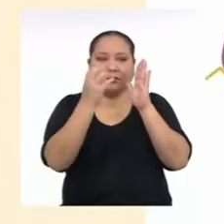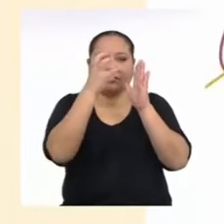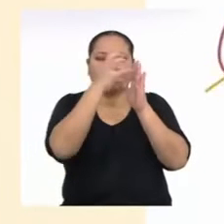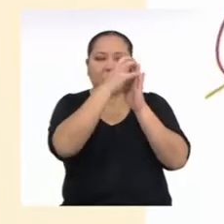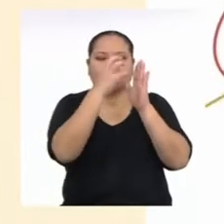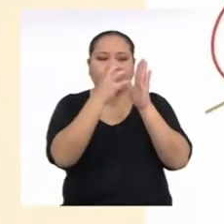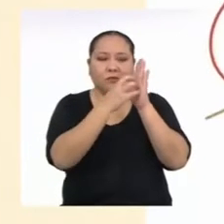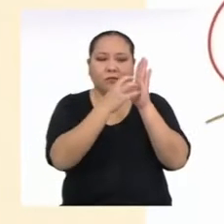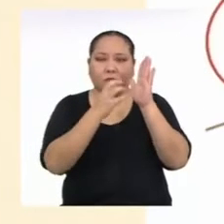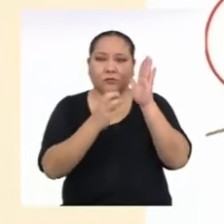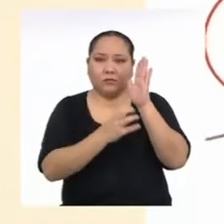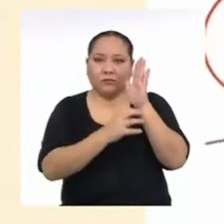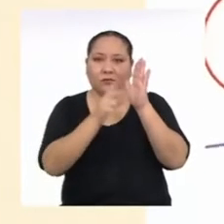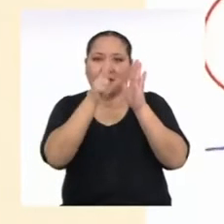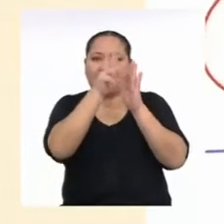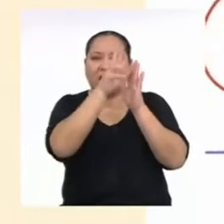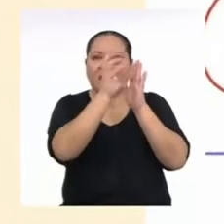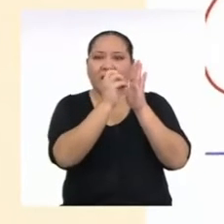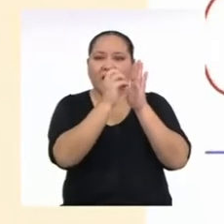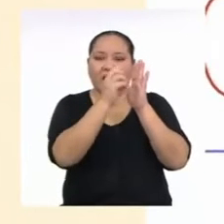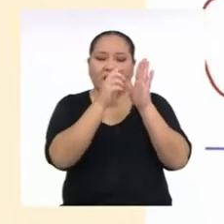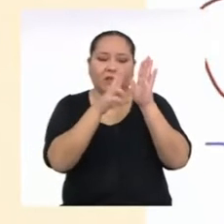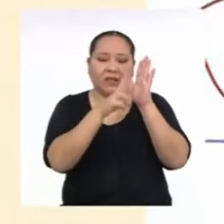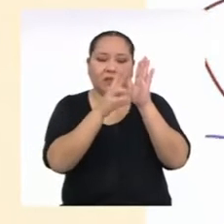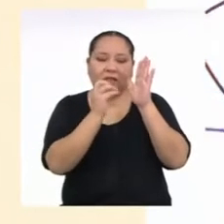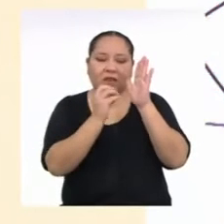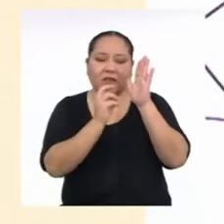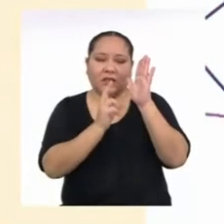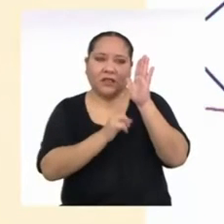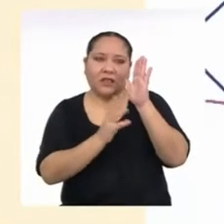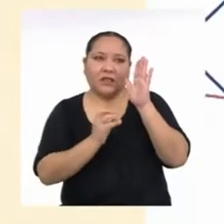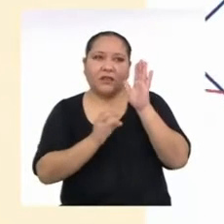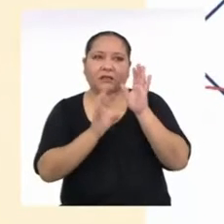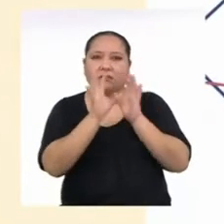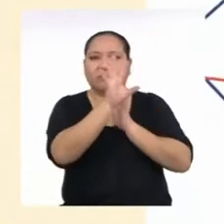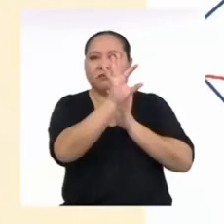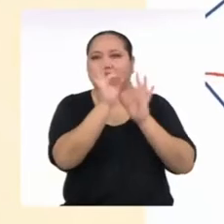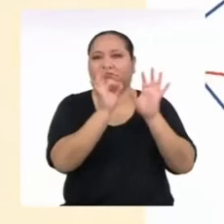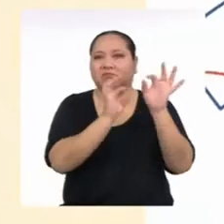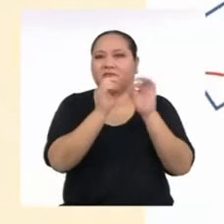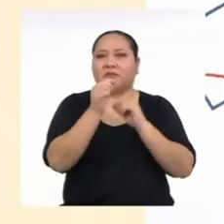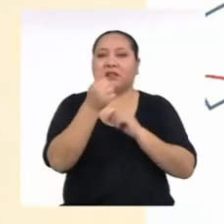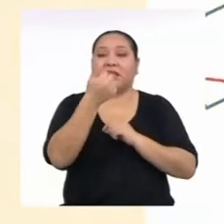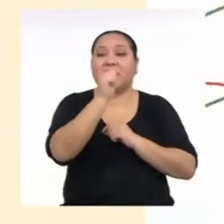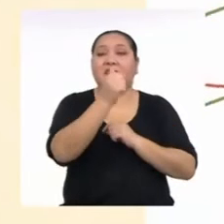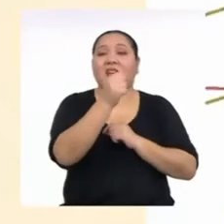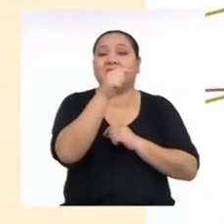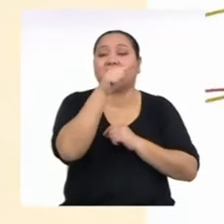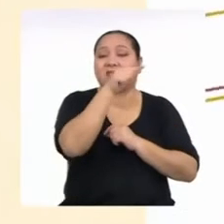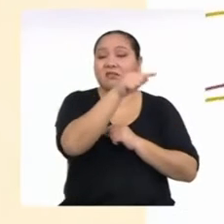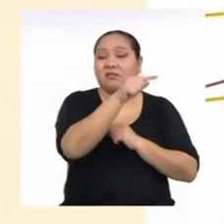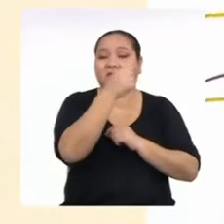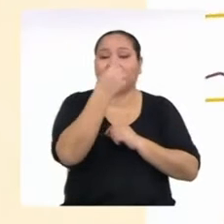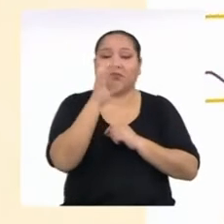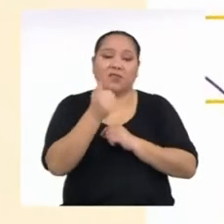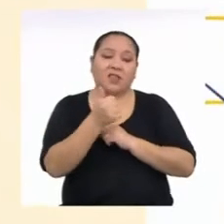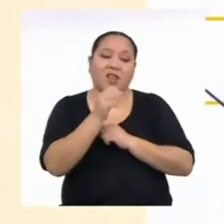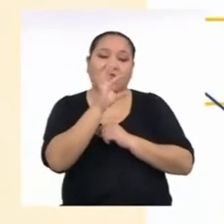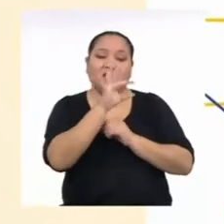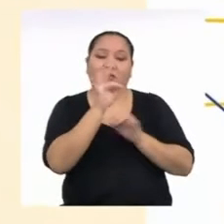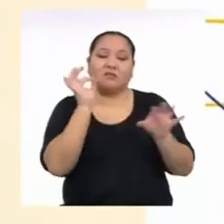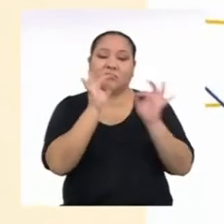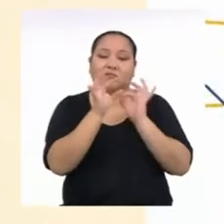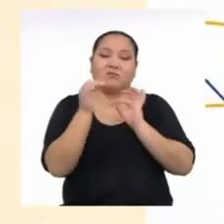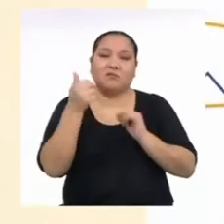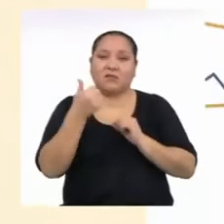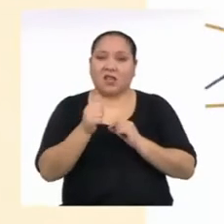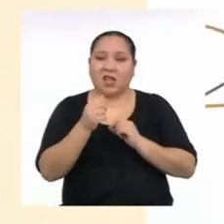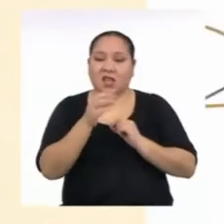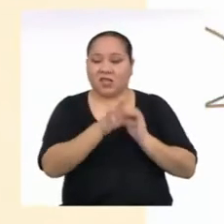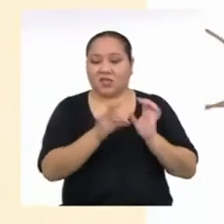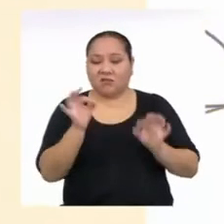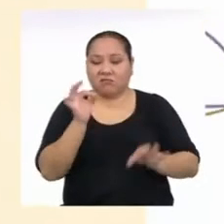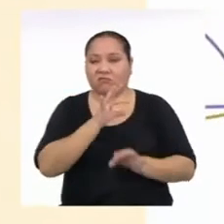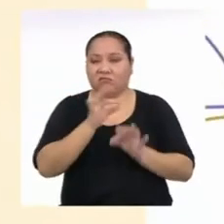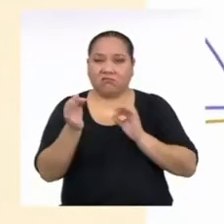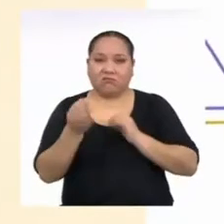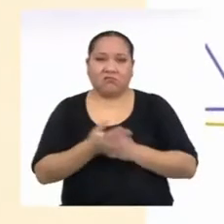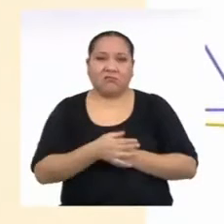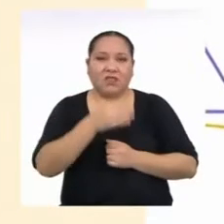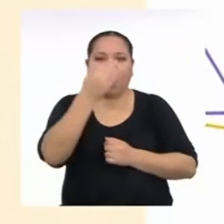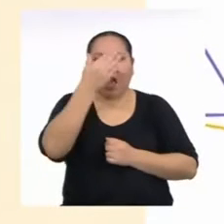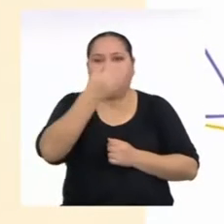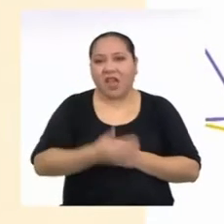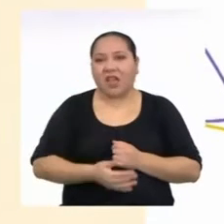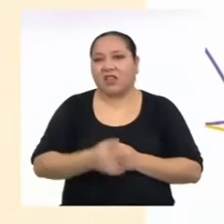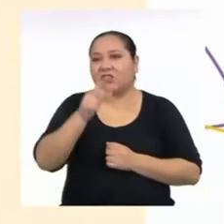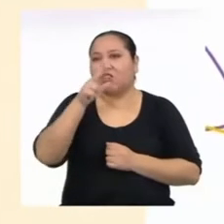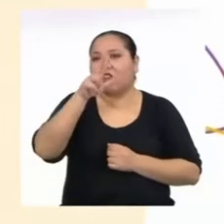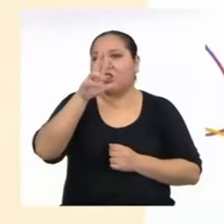de 30. Selecciono aleatoriamente a 10 números de cada grupo y de esta manera tendría a